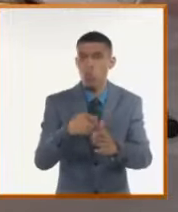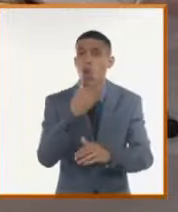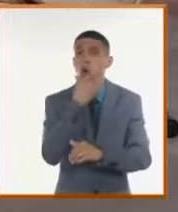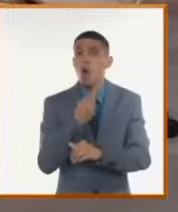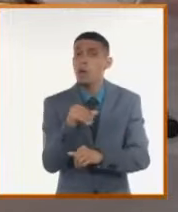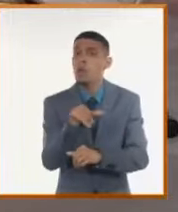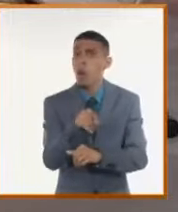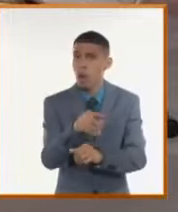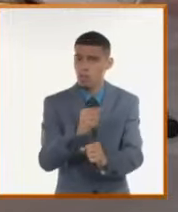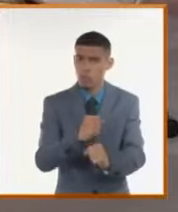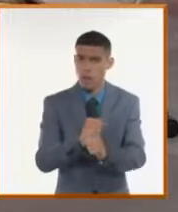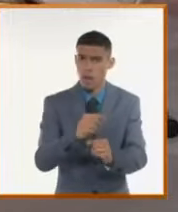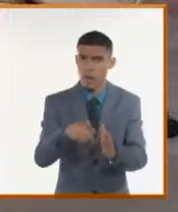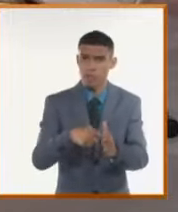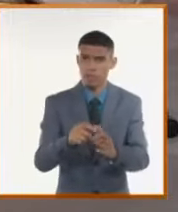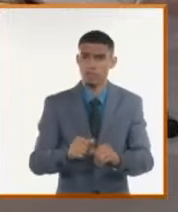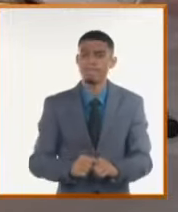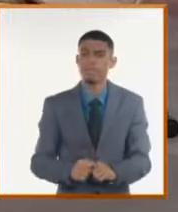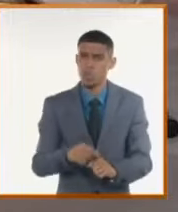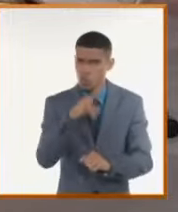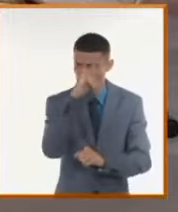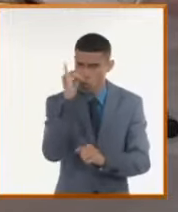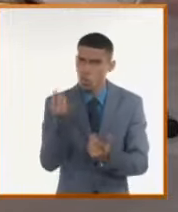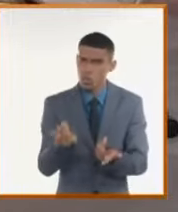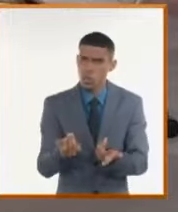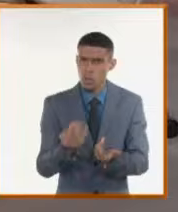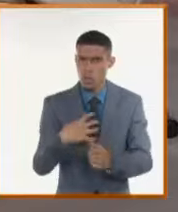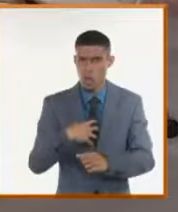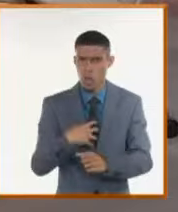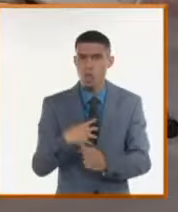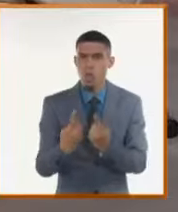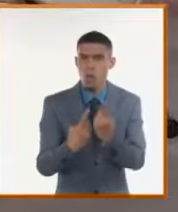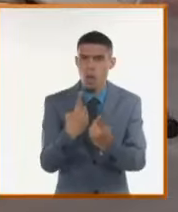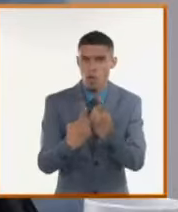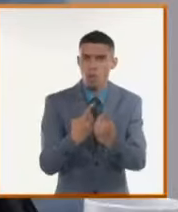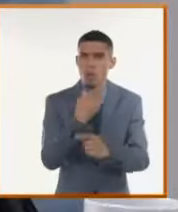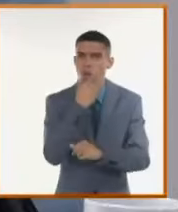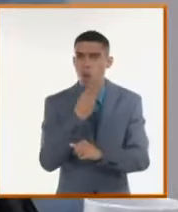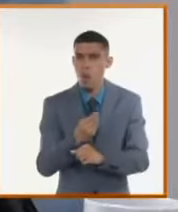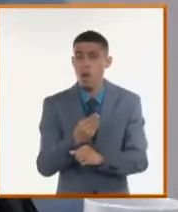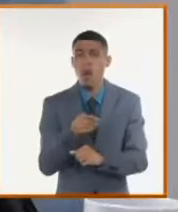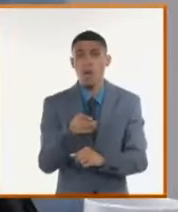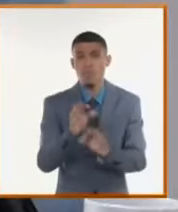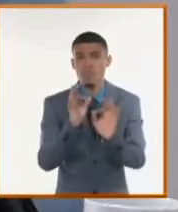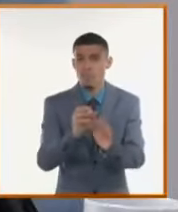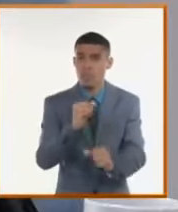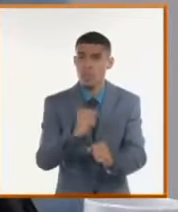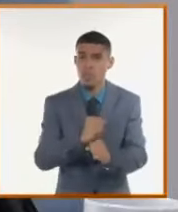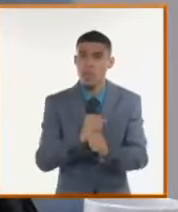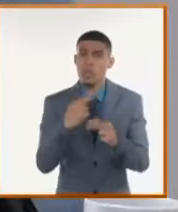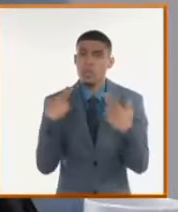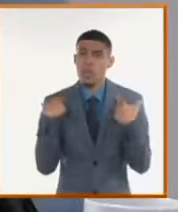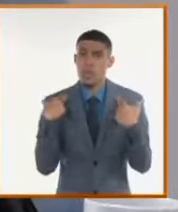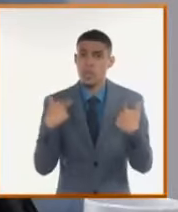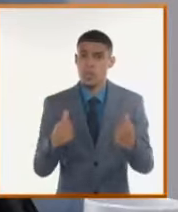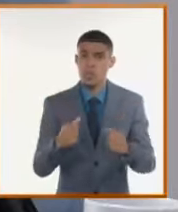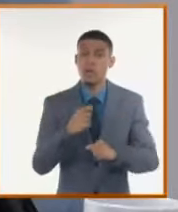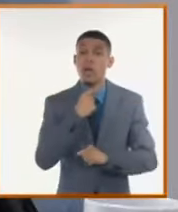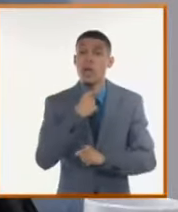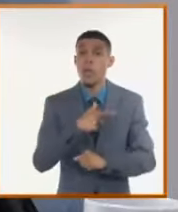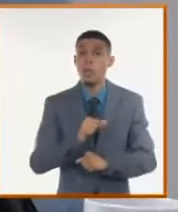la unión de ferrocarriles Cómo no hoy tenemos varios jóvenes varias en la primera línea en desde los directivos no es un